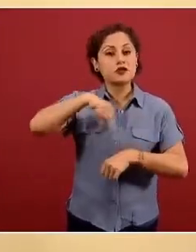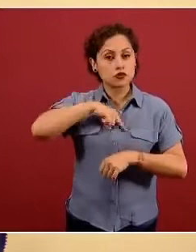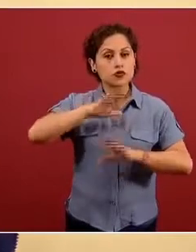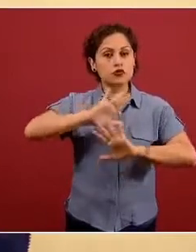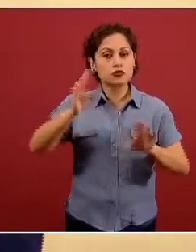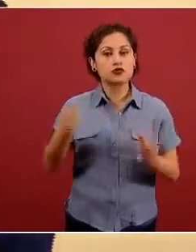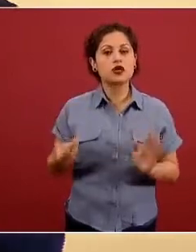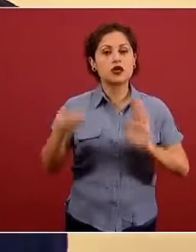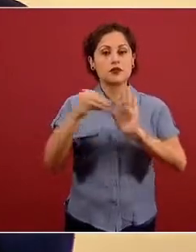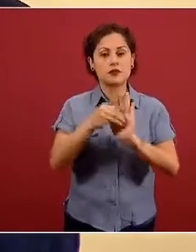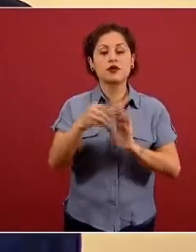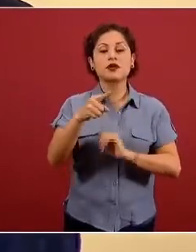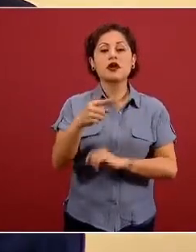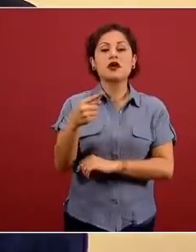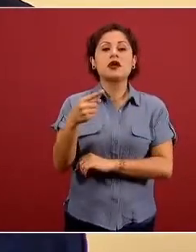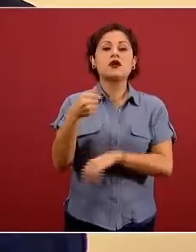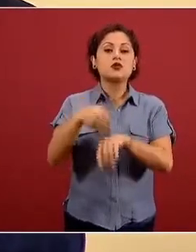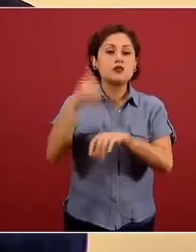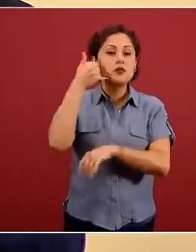número